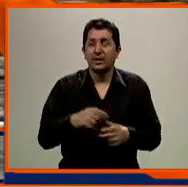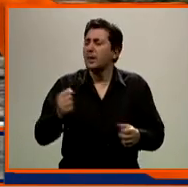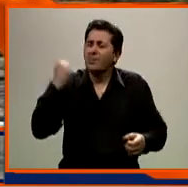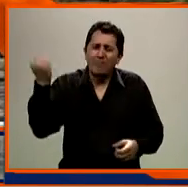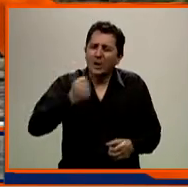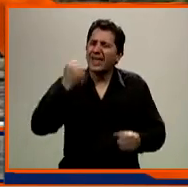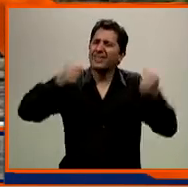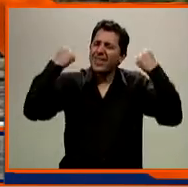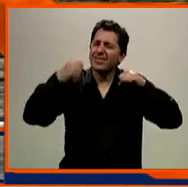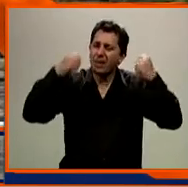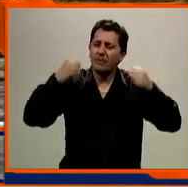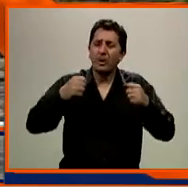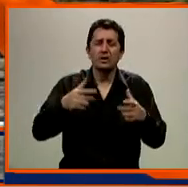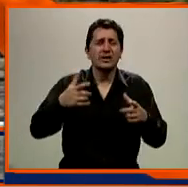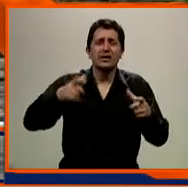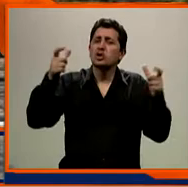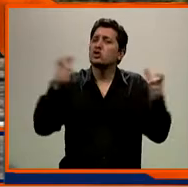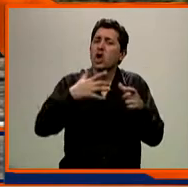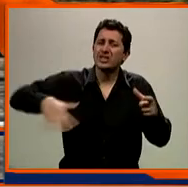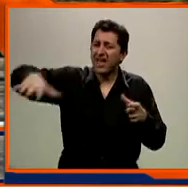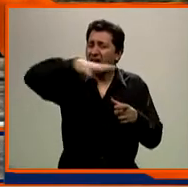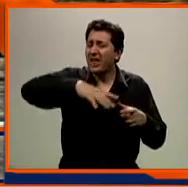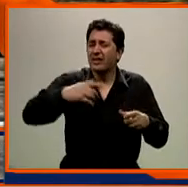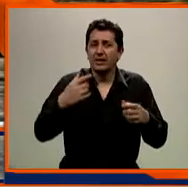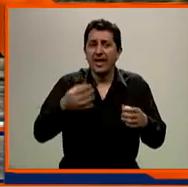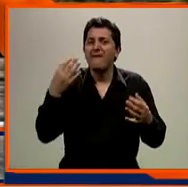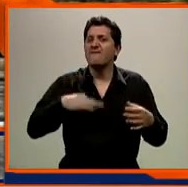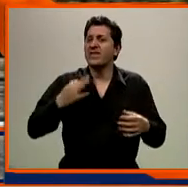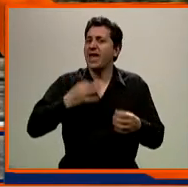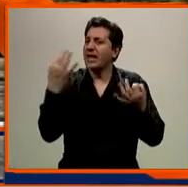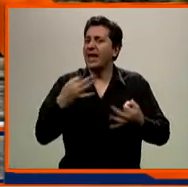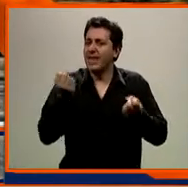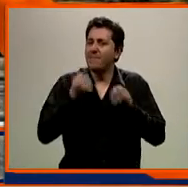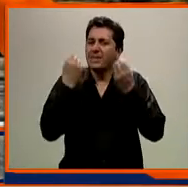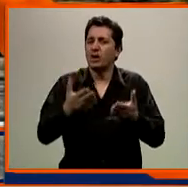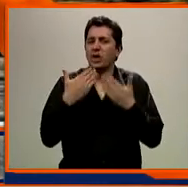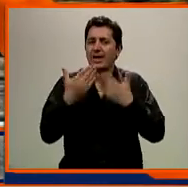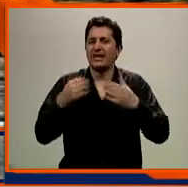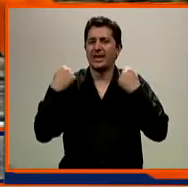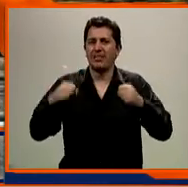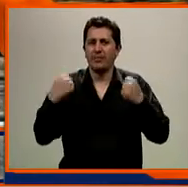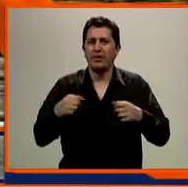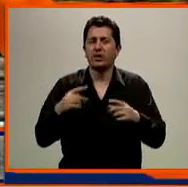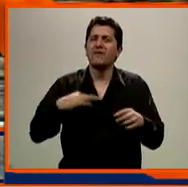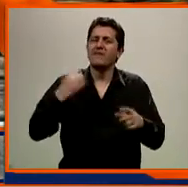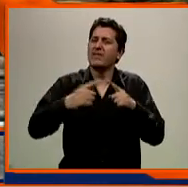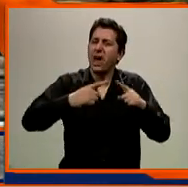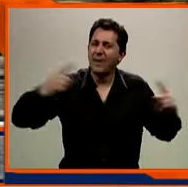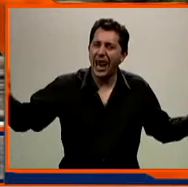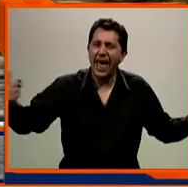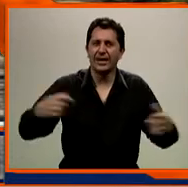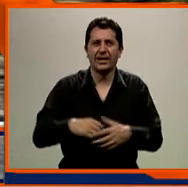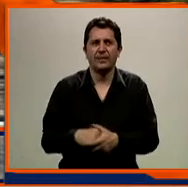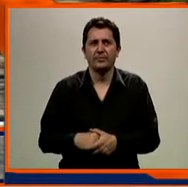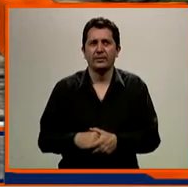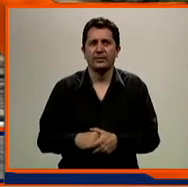actividad física para una sociedad que mejora la calidad de vida de la gente, que prolonga la vida, y